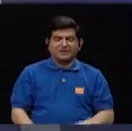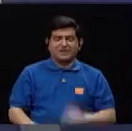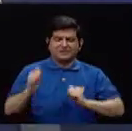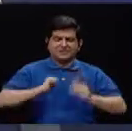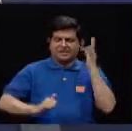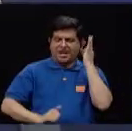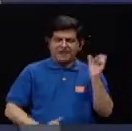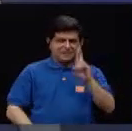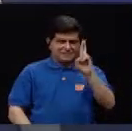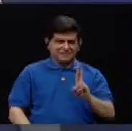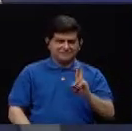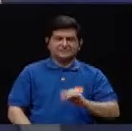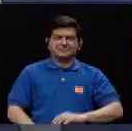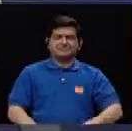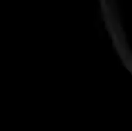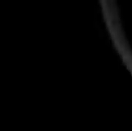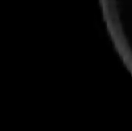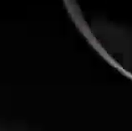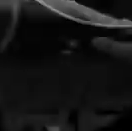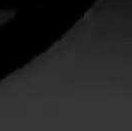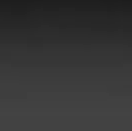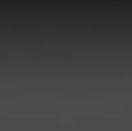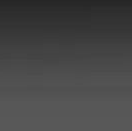esta actriz costarricense.